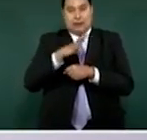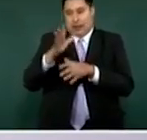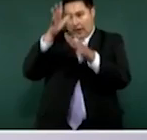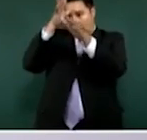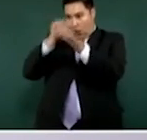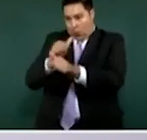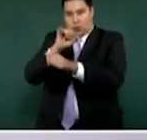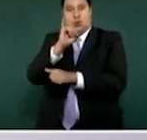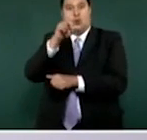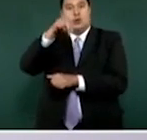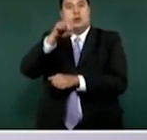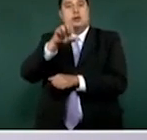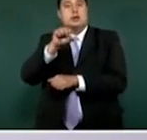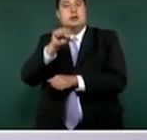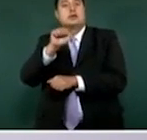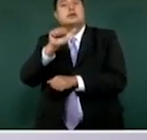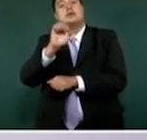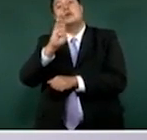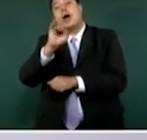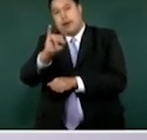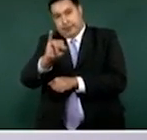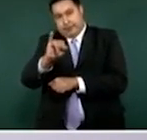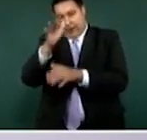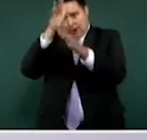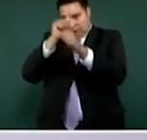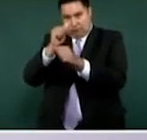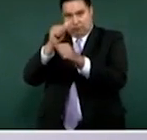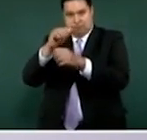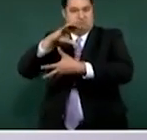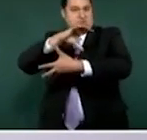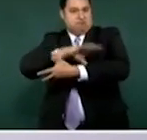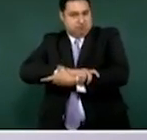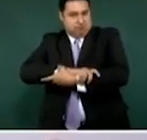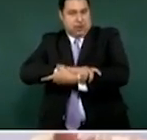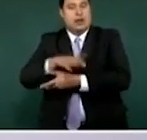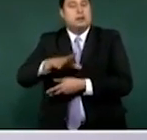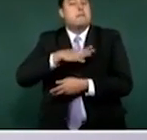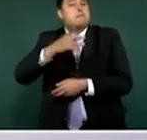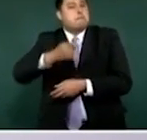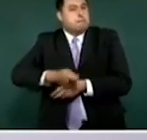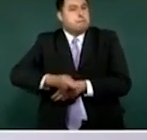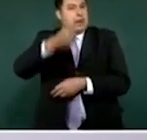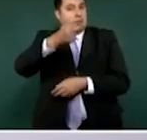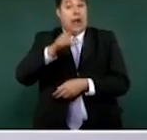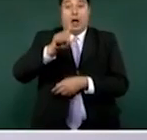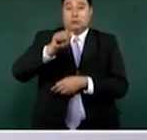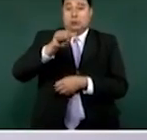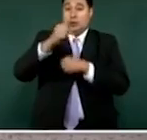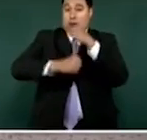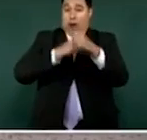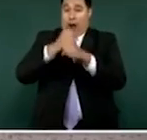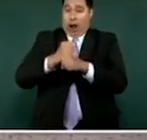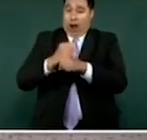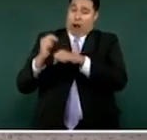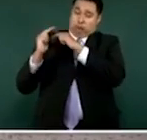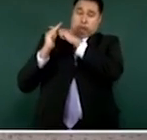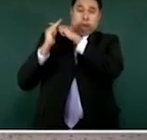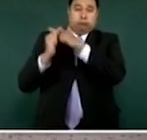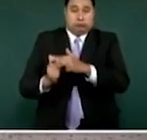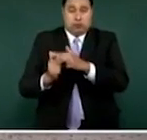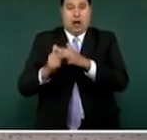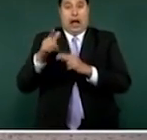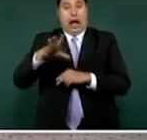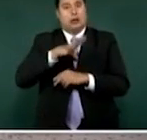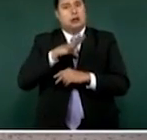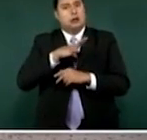su gobierno, señor presidente, nos permite que por primera vez en 70 años el Hospital Central vaya